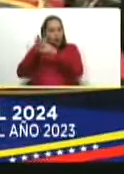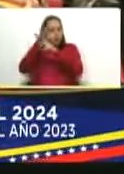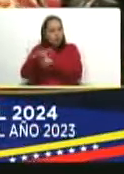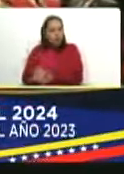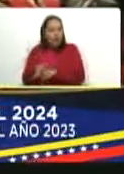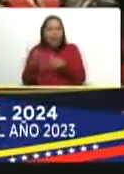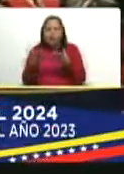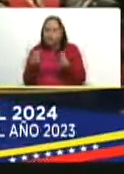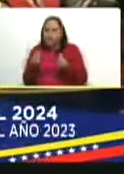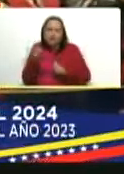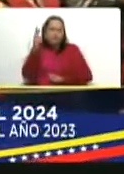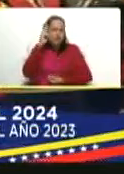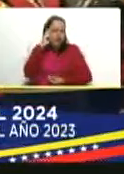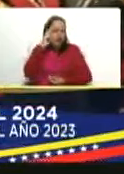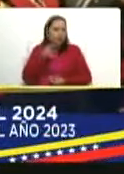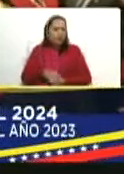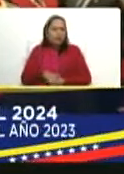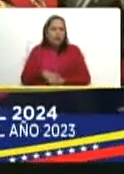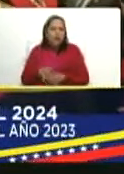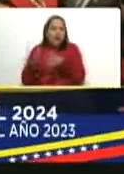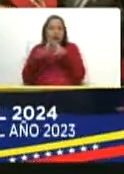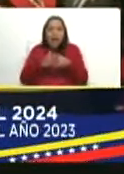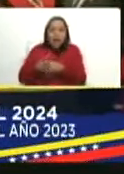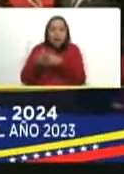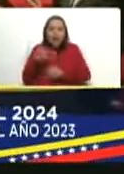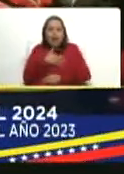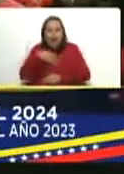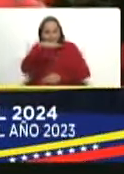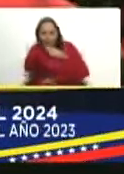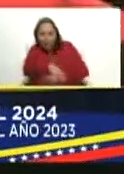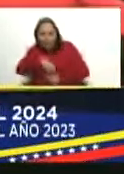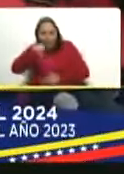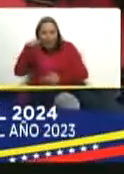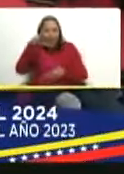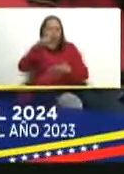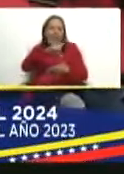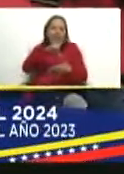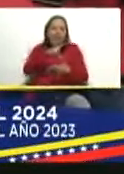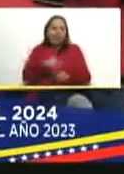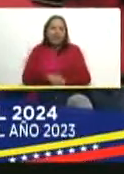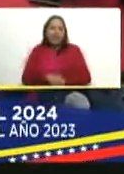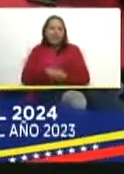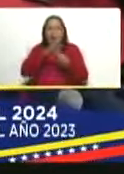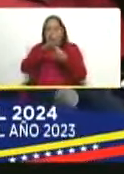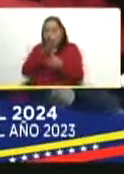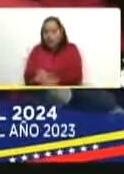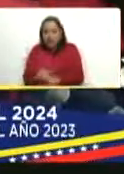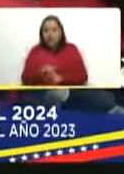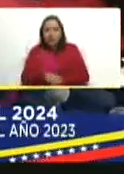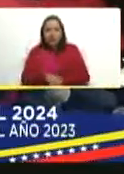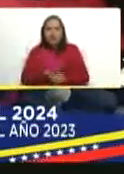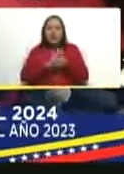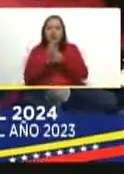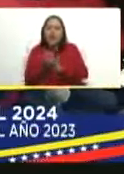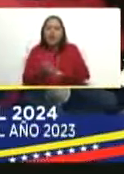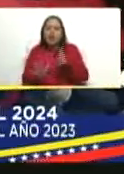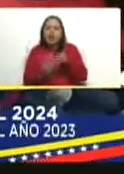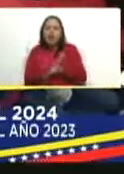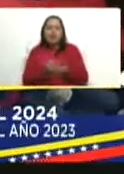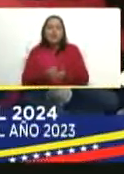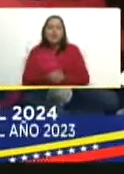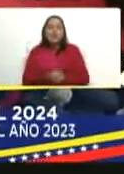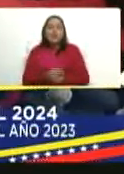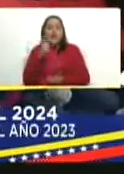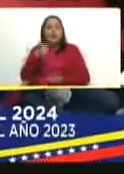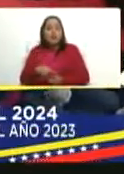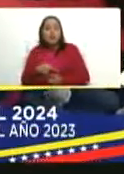las razones por las que Estados Unidos ha intentado apoderarse de América Latina para dominar precisamente el mercado, explotar las manos